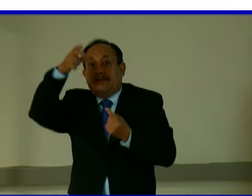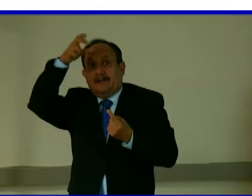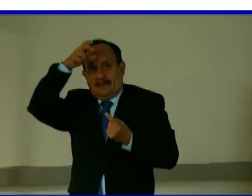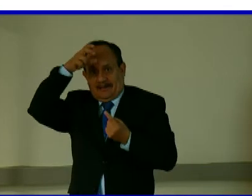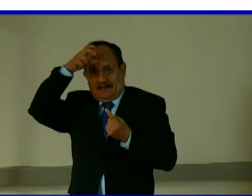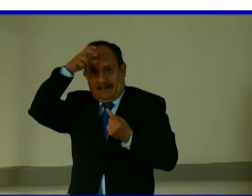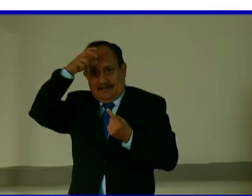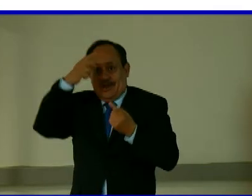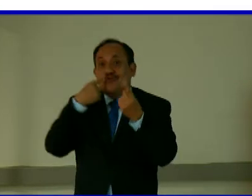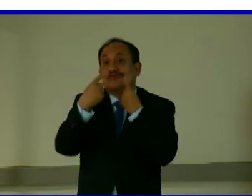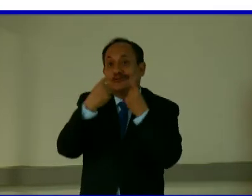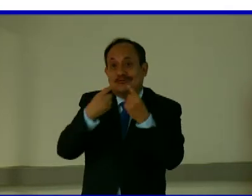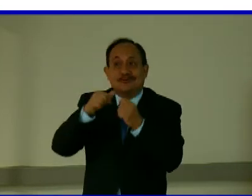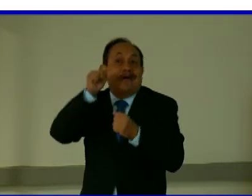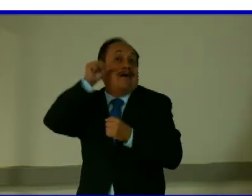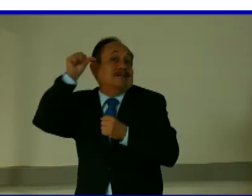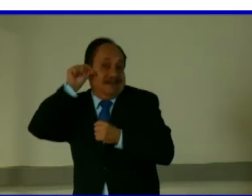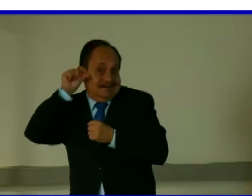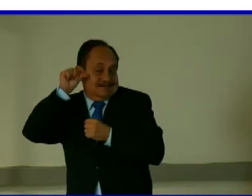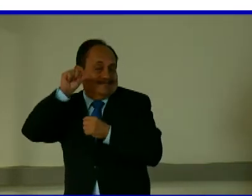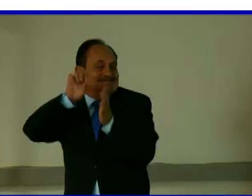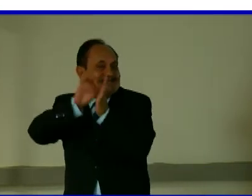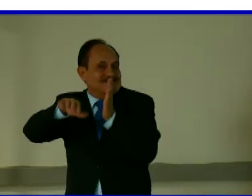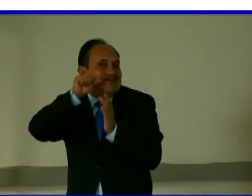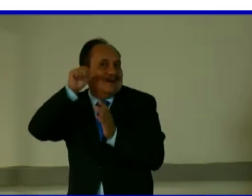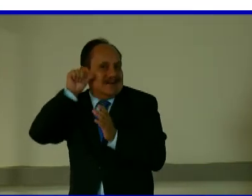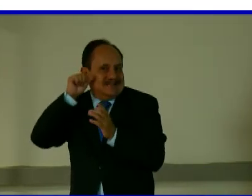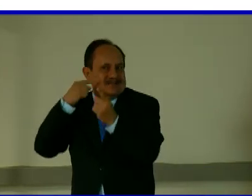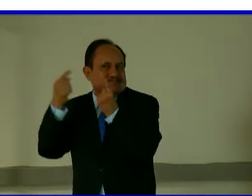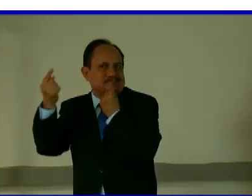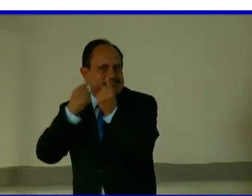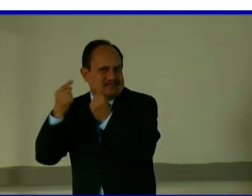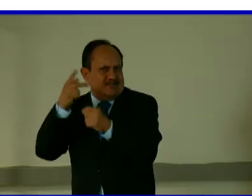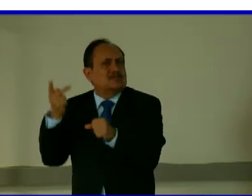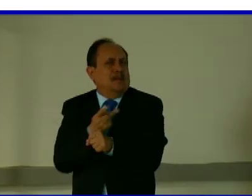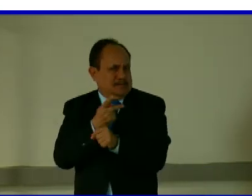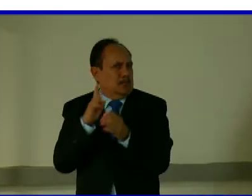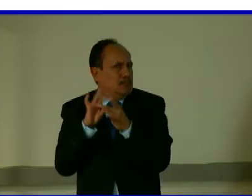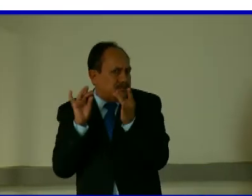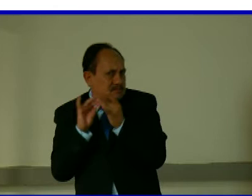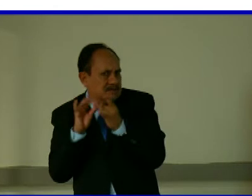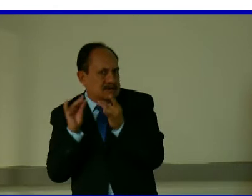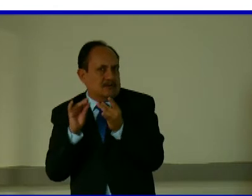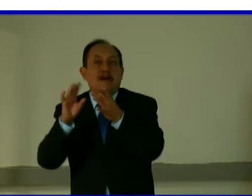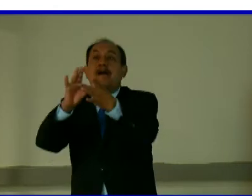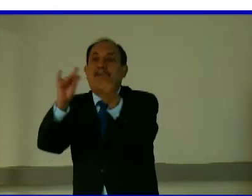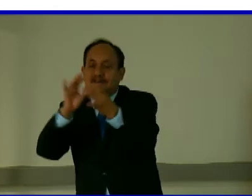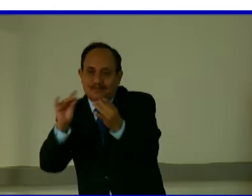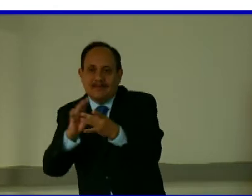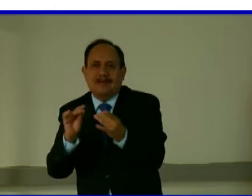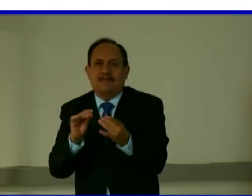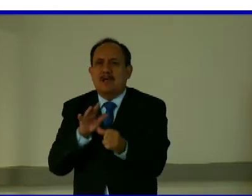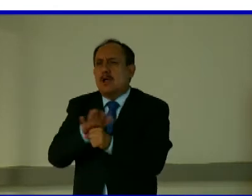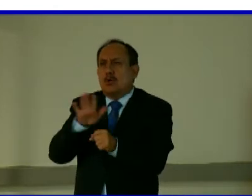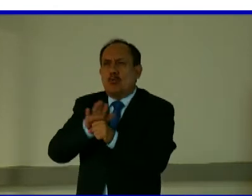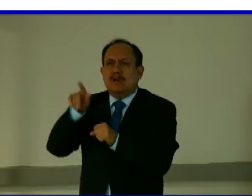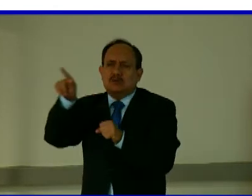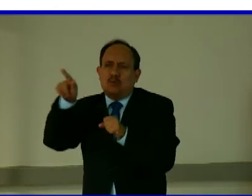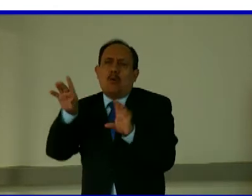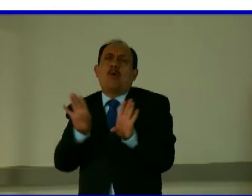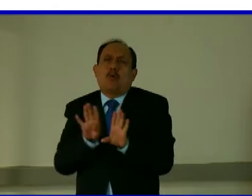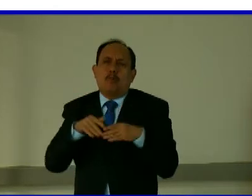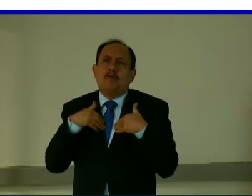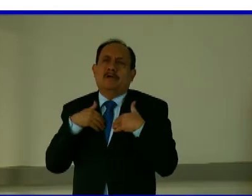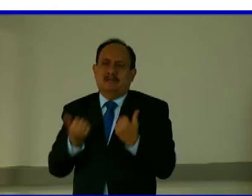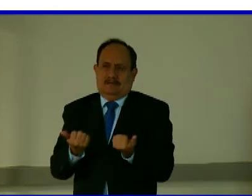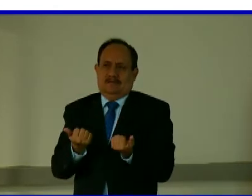las discusiones que tuvimos ayer. Puedes discutir lo que está pasando. Explícame cuál es tu interpretación de